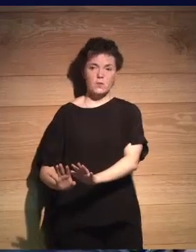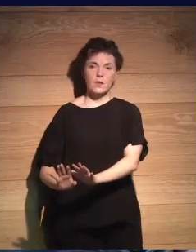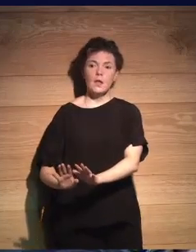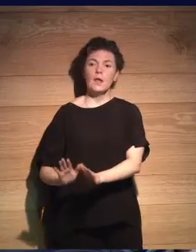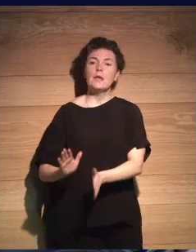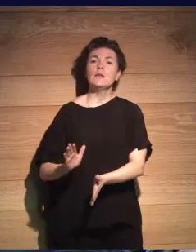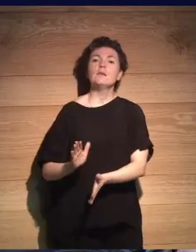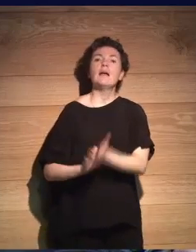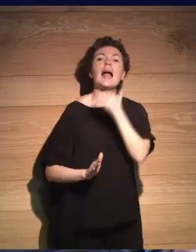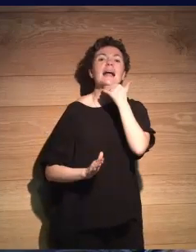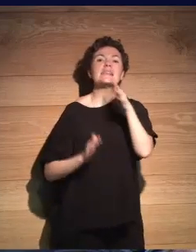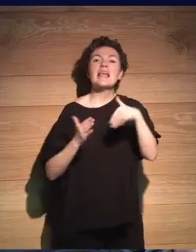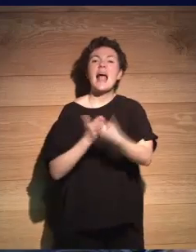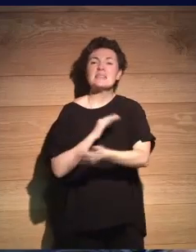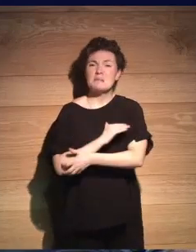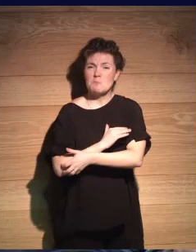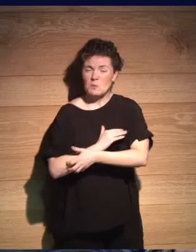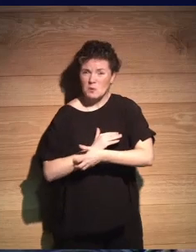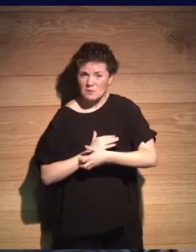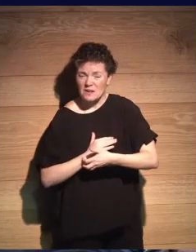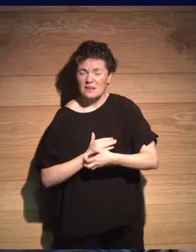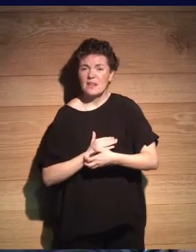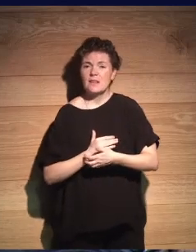llevó casi hacia la miseria, etcétera, ¿no?